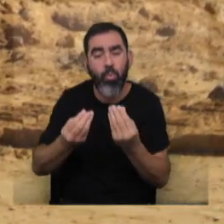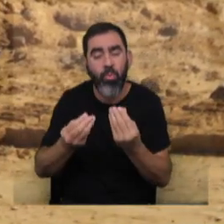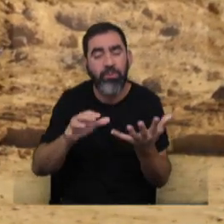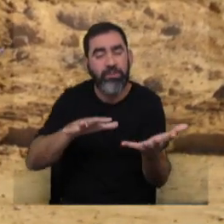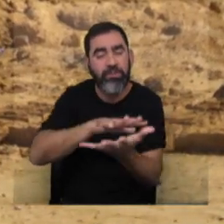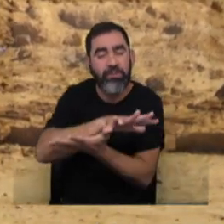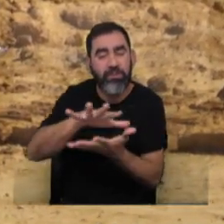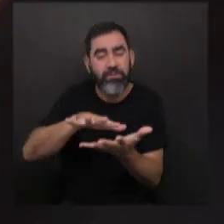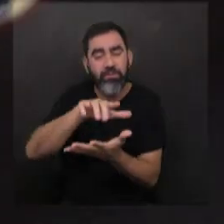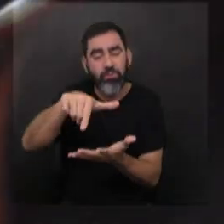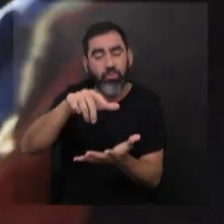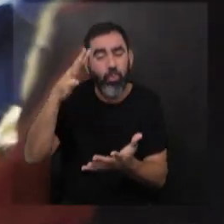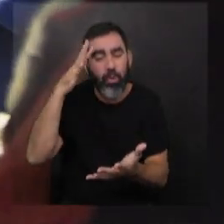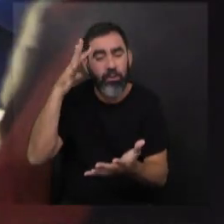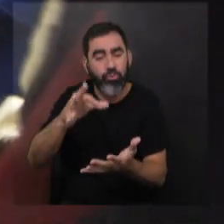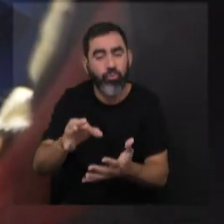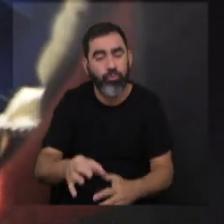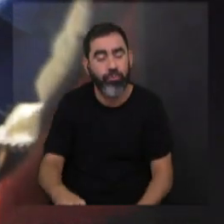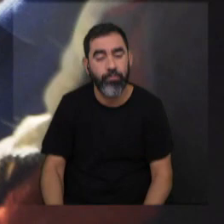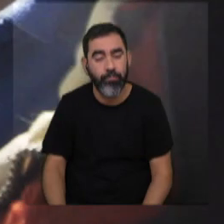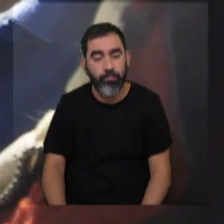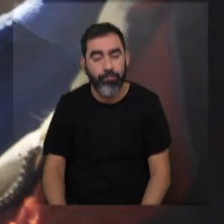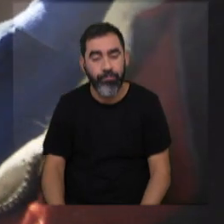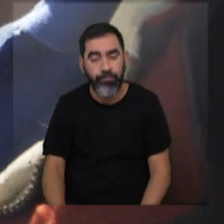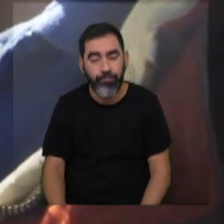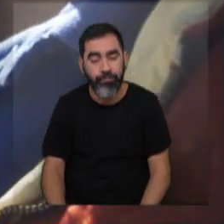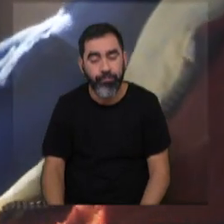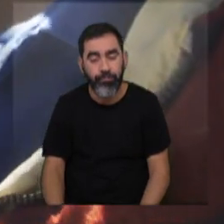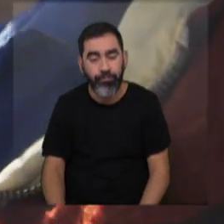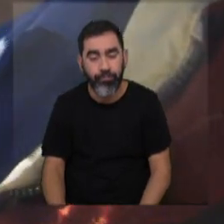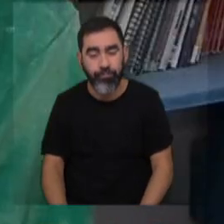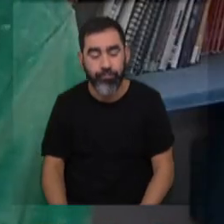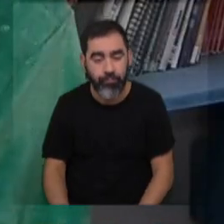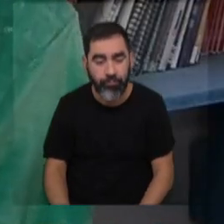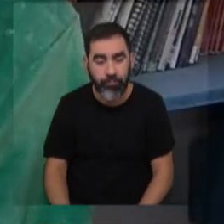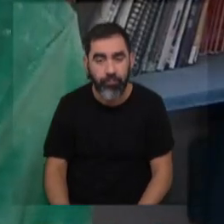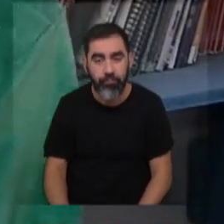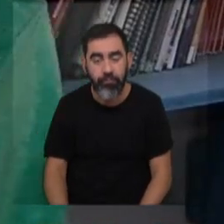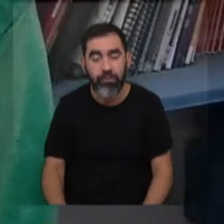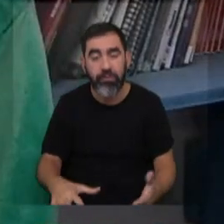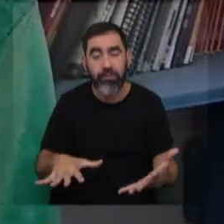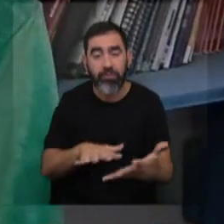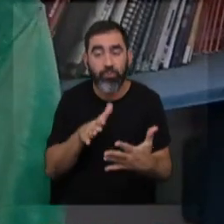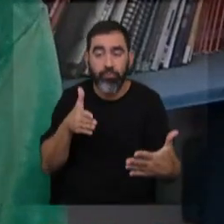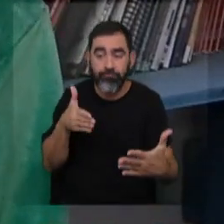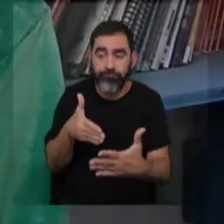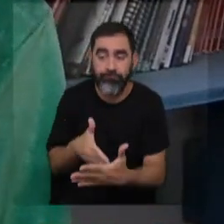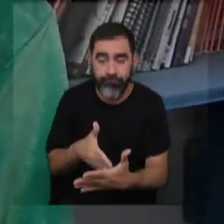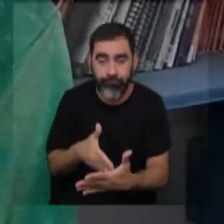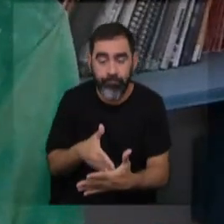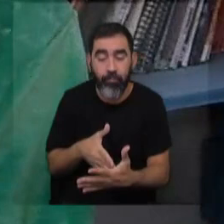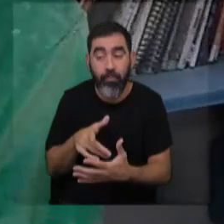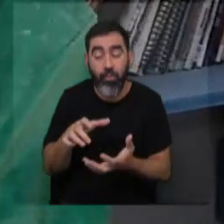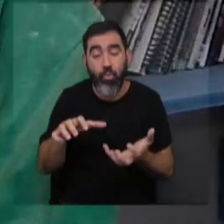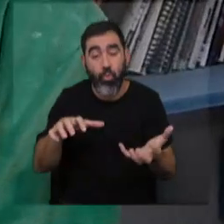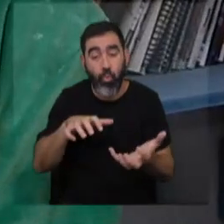situación del pueblo saharaui? Yo creo que es una situación estancada. Yo creo que es un conflicto